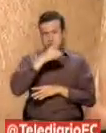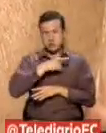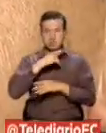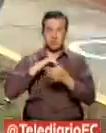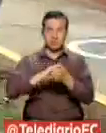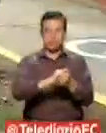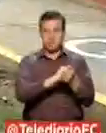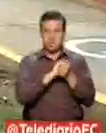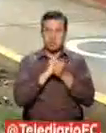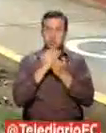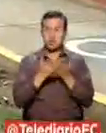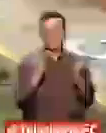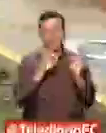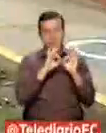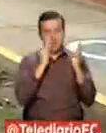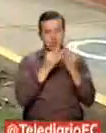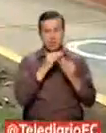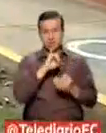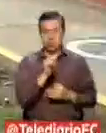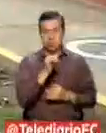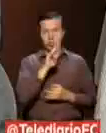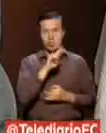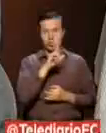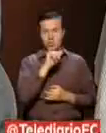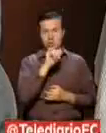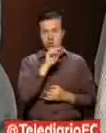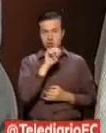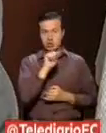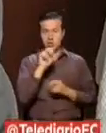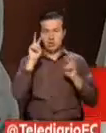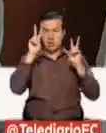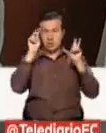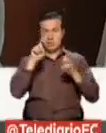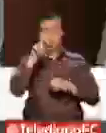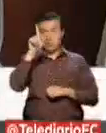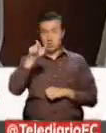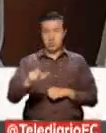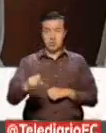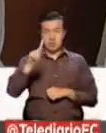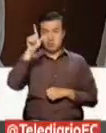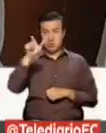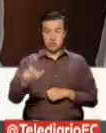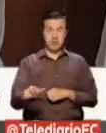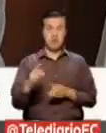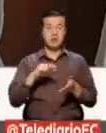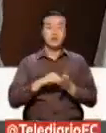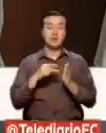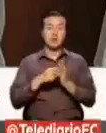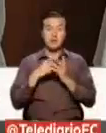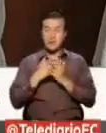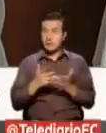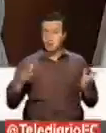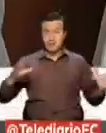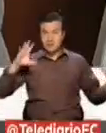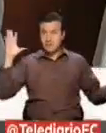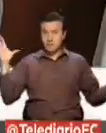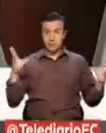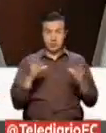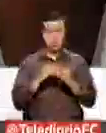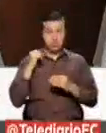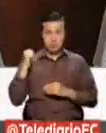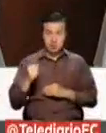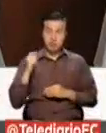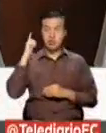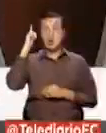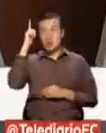solidaridad hacia la familia de Juliana Campoverde. El caso de una persona No quiere decir que todos los pastores,